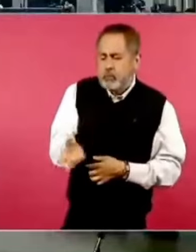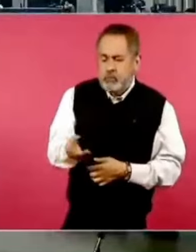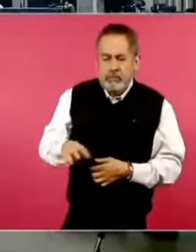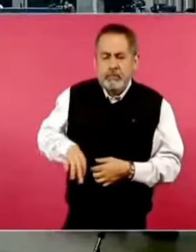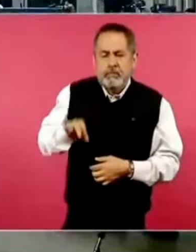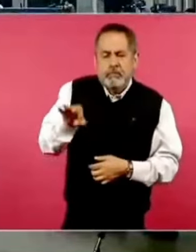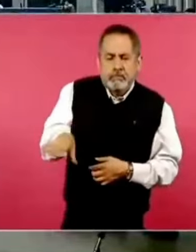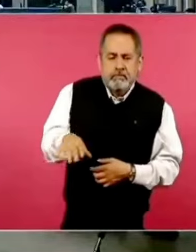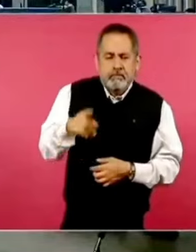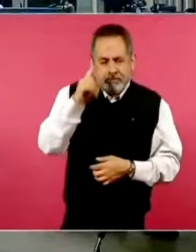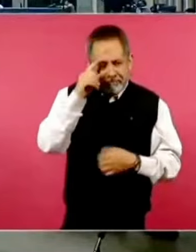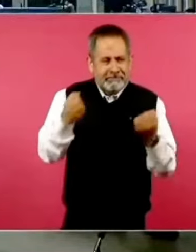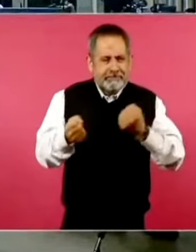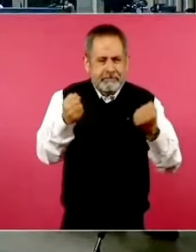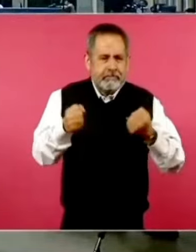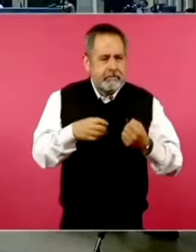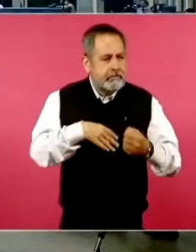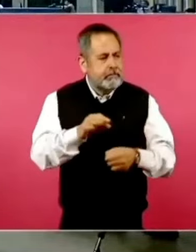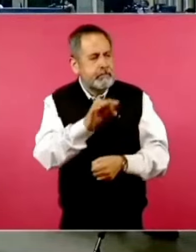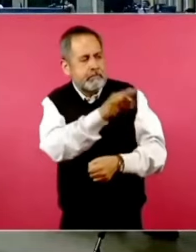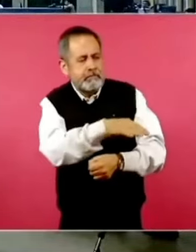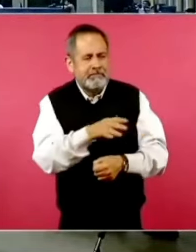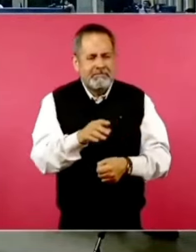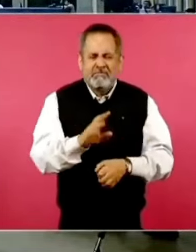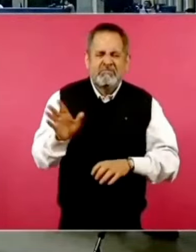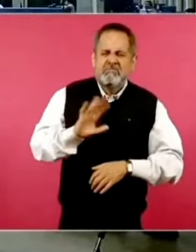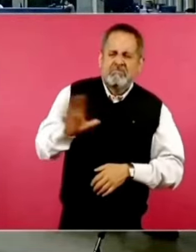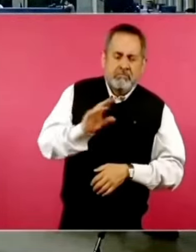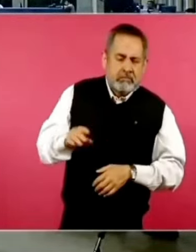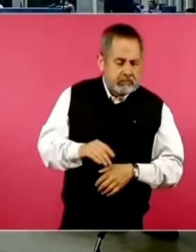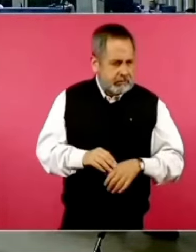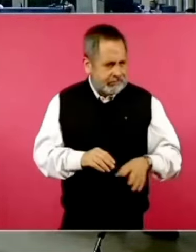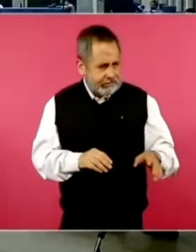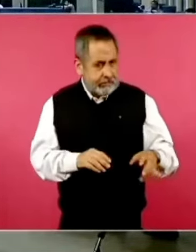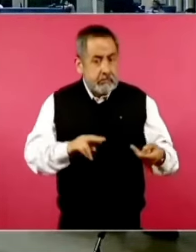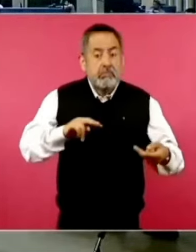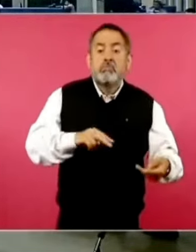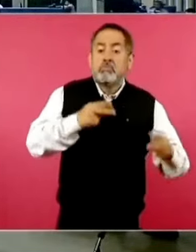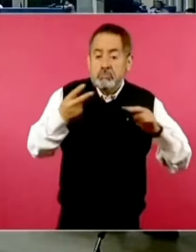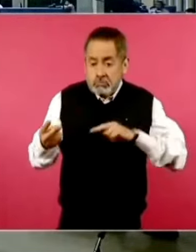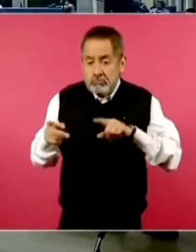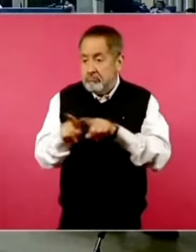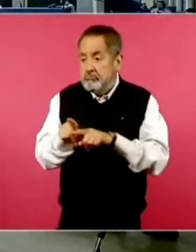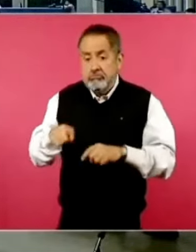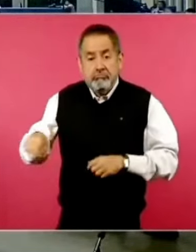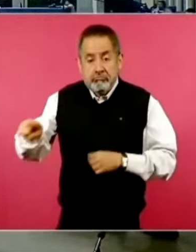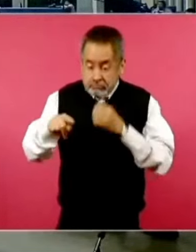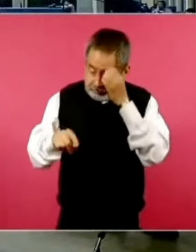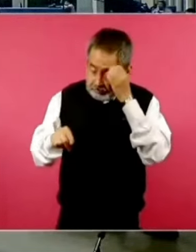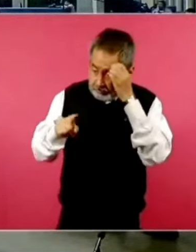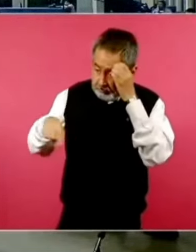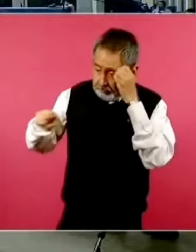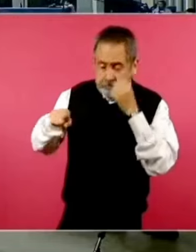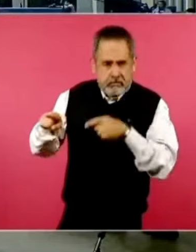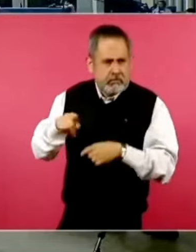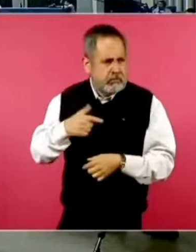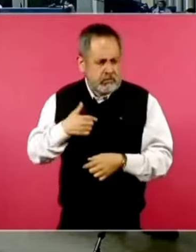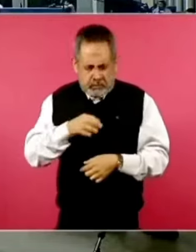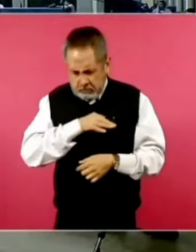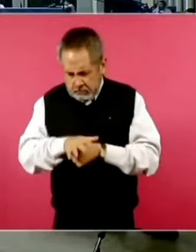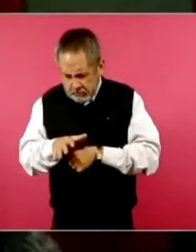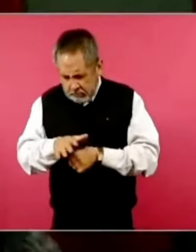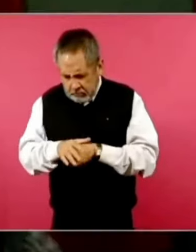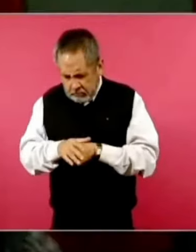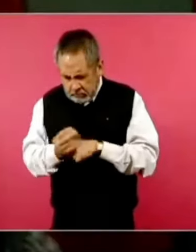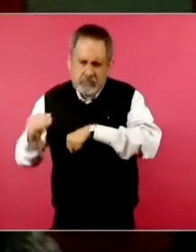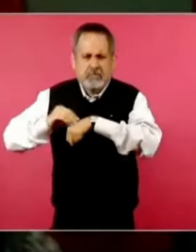bienes. He escuchado también la parte contraria, es decir, que quienes podemos y tenemos la posibilidad de hacerlo, les demos